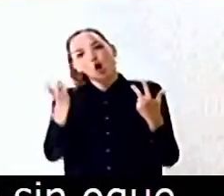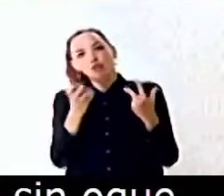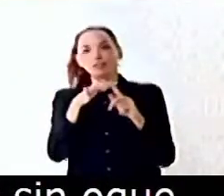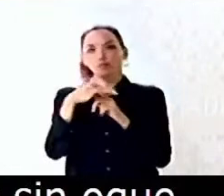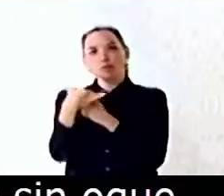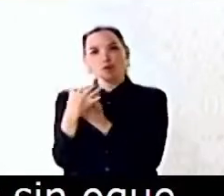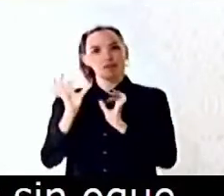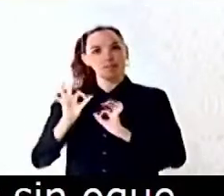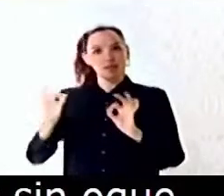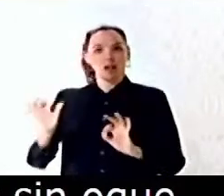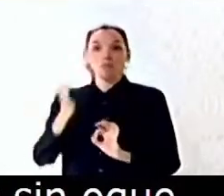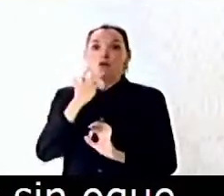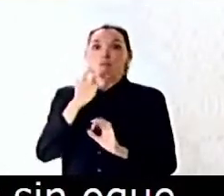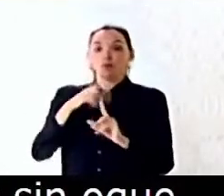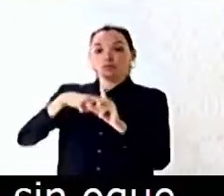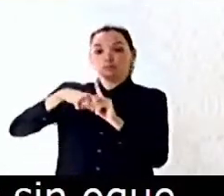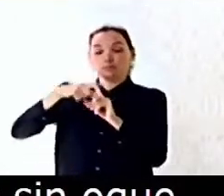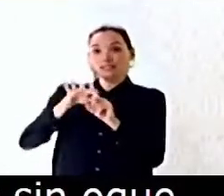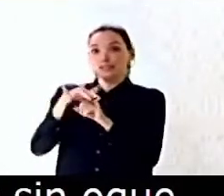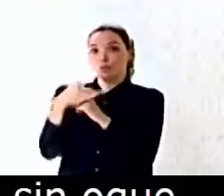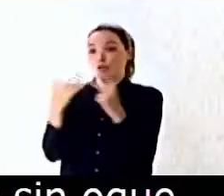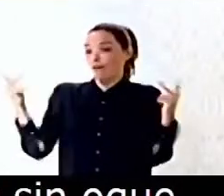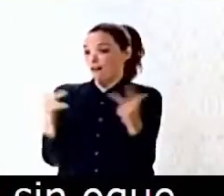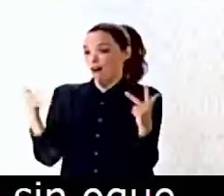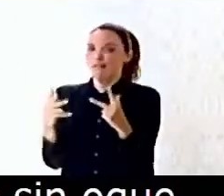de gravedad